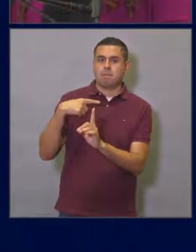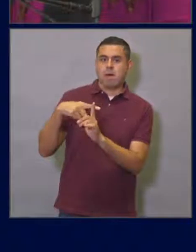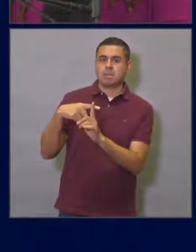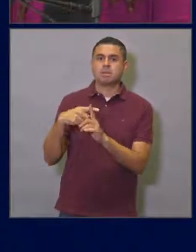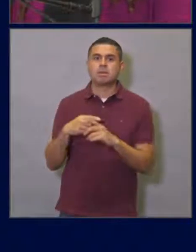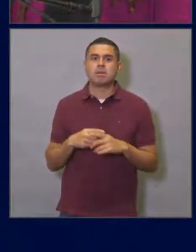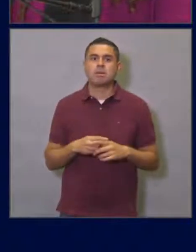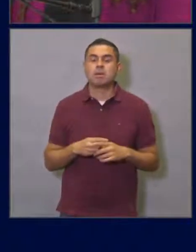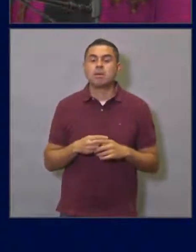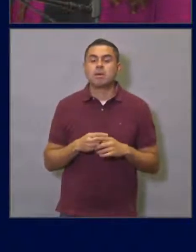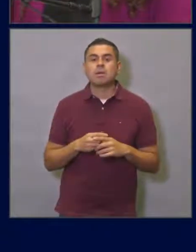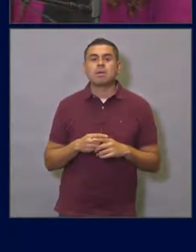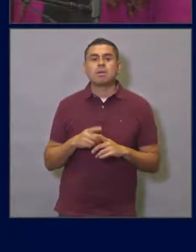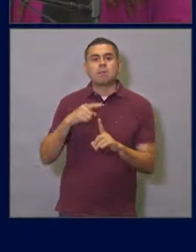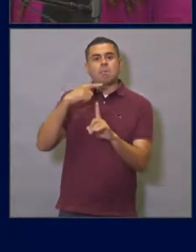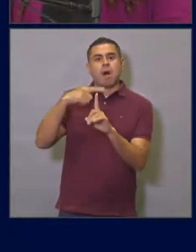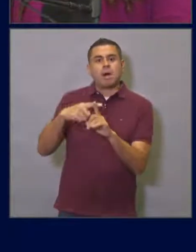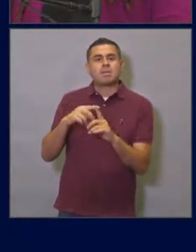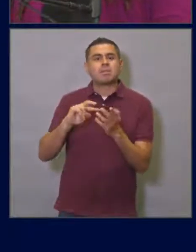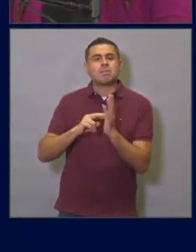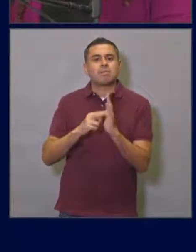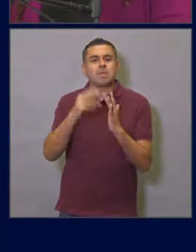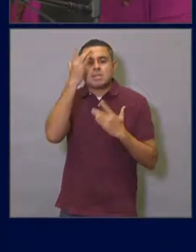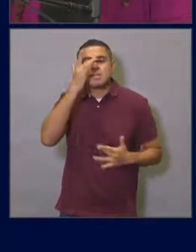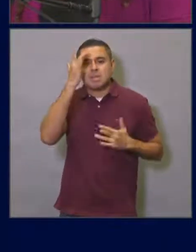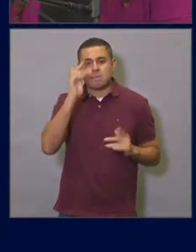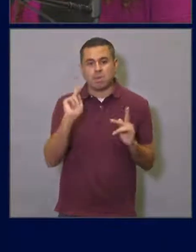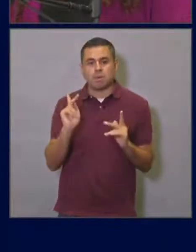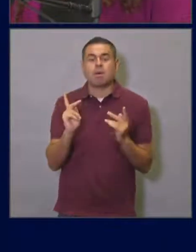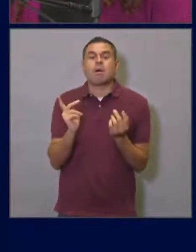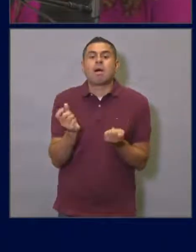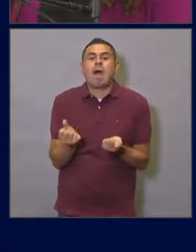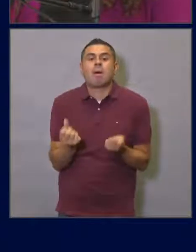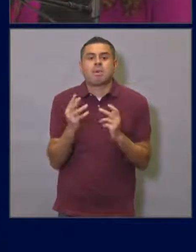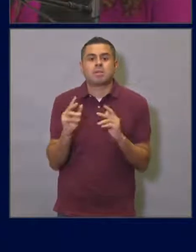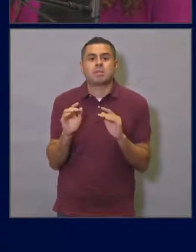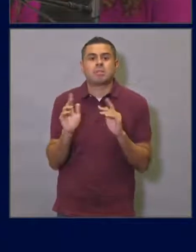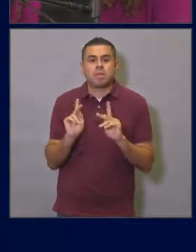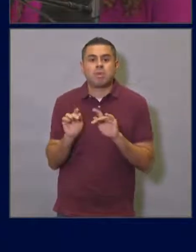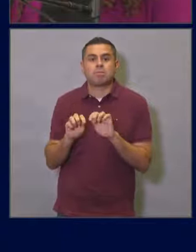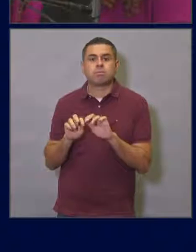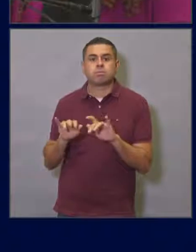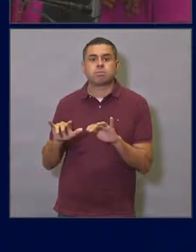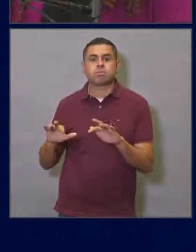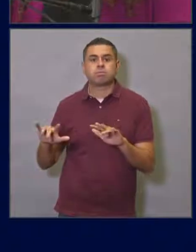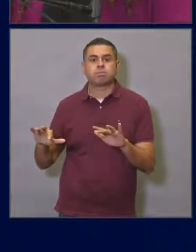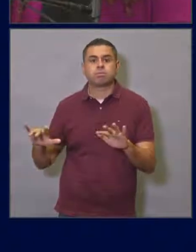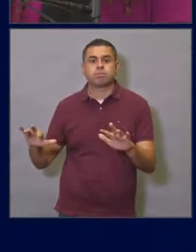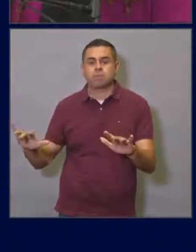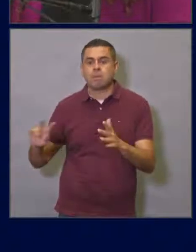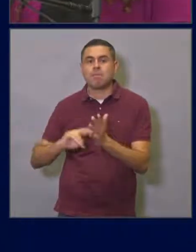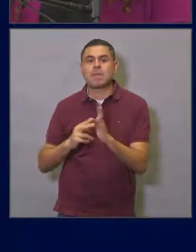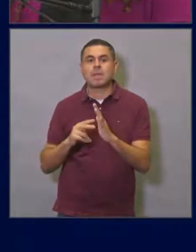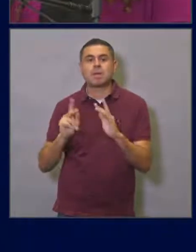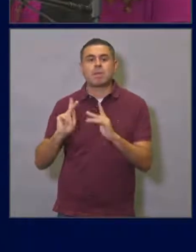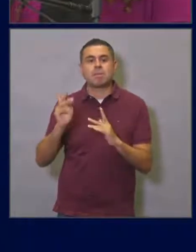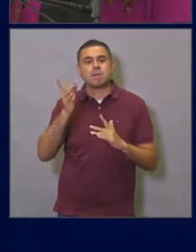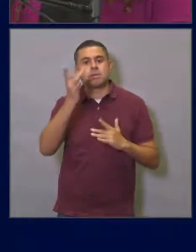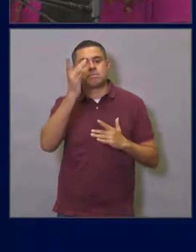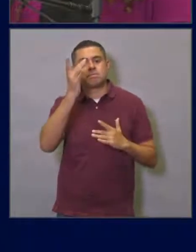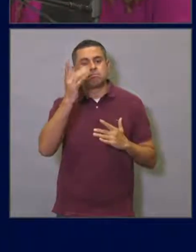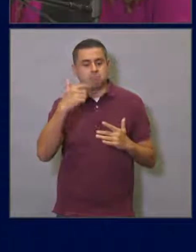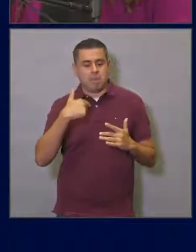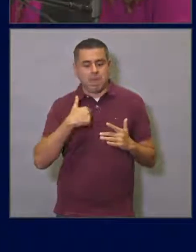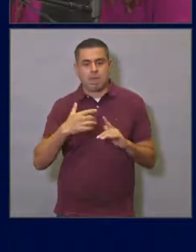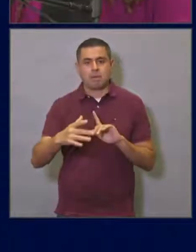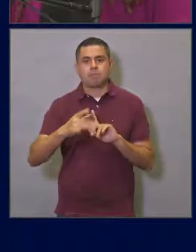de la prueba está determinada por la cantidad de transmisión comunitaria que está ocurriendo y la disponibilidad